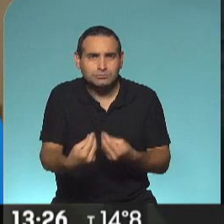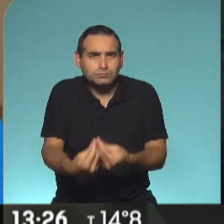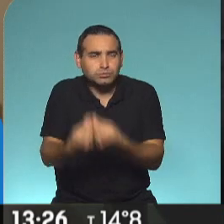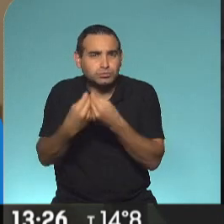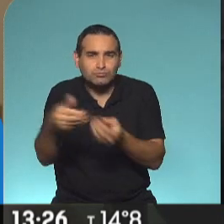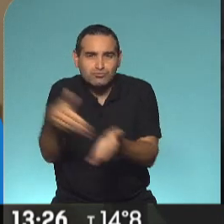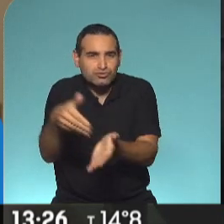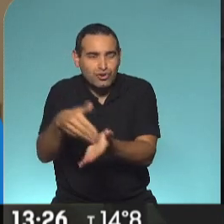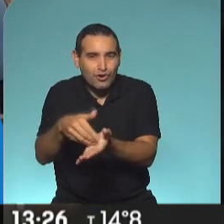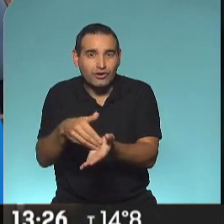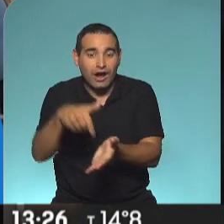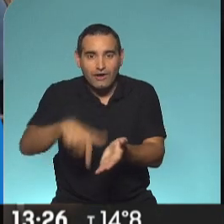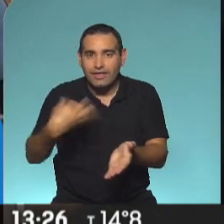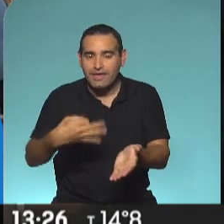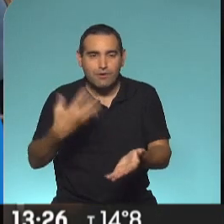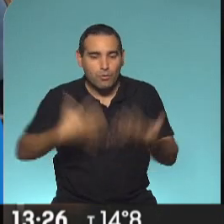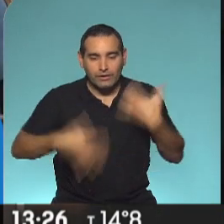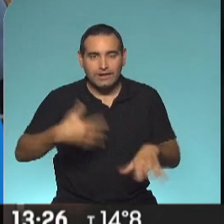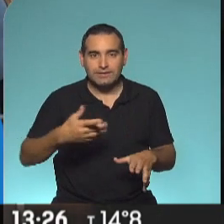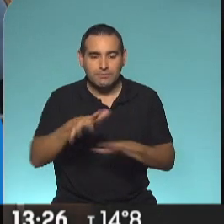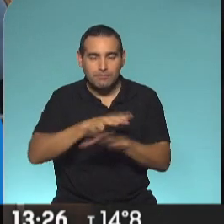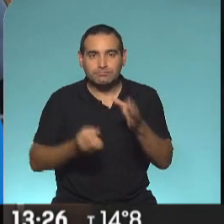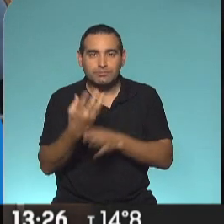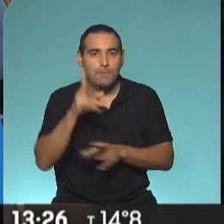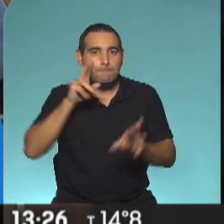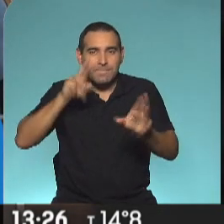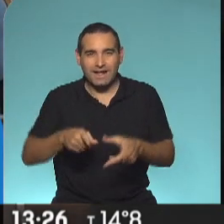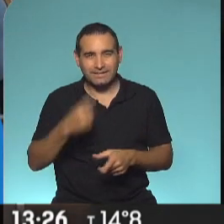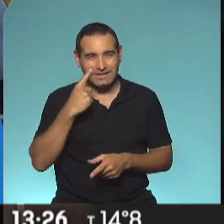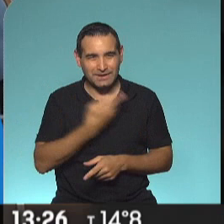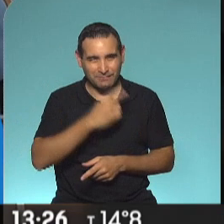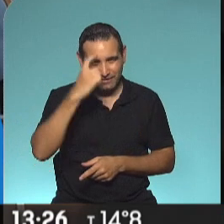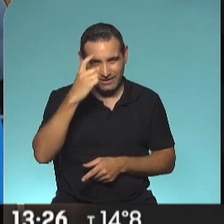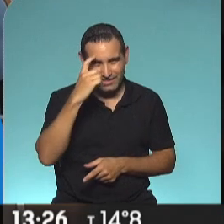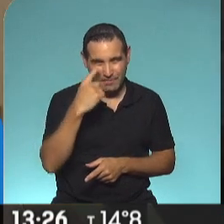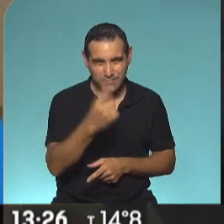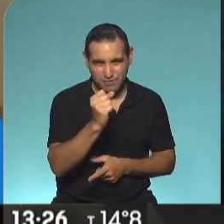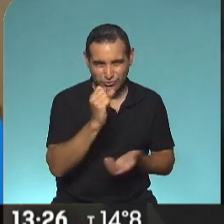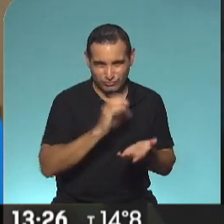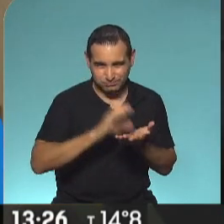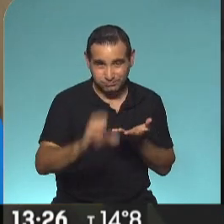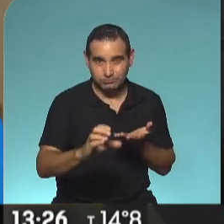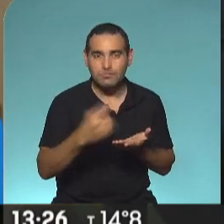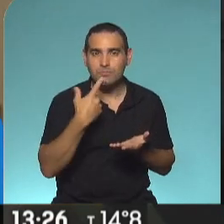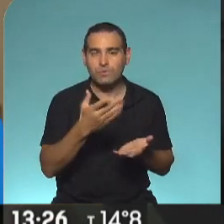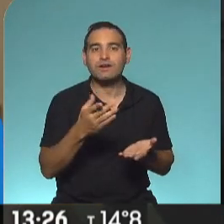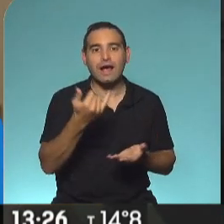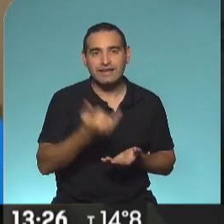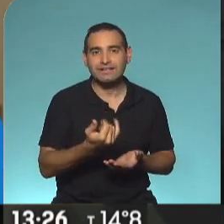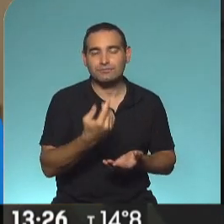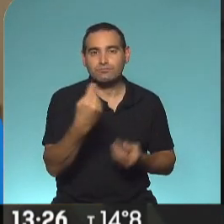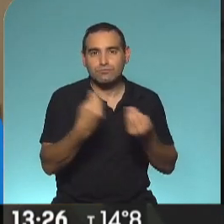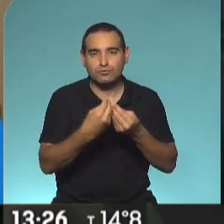Y la urgencia de crear un plan, que fue el IFE, dejó al descubierto que había casi un tercio de